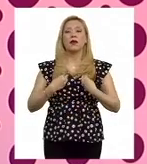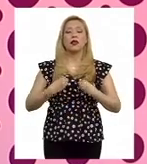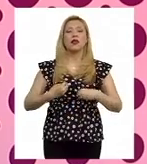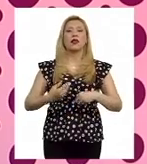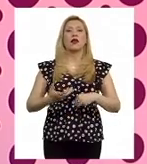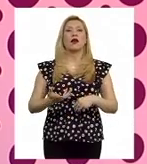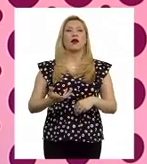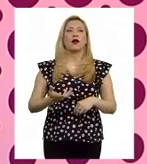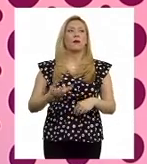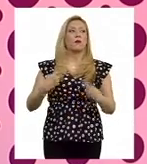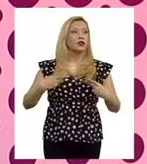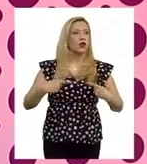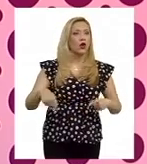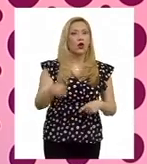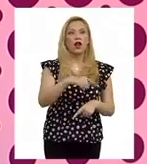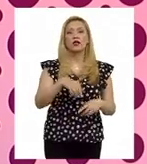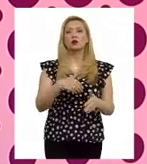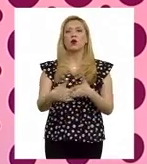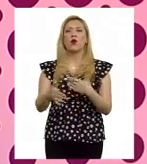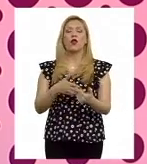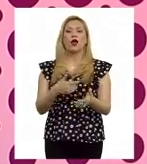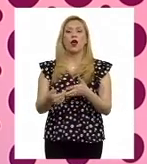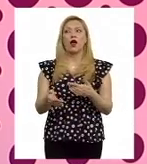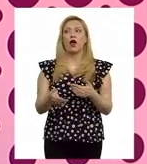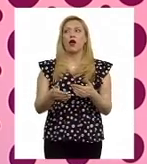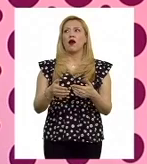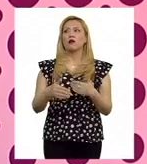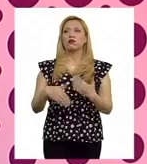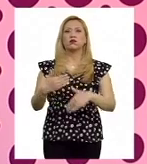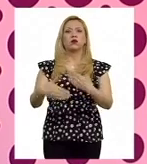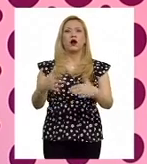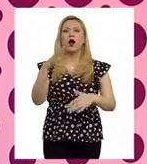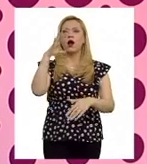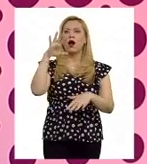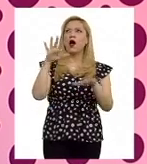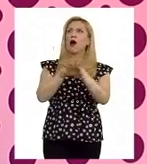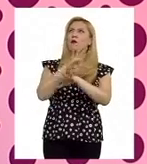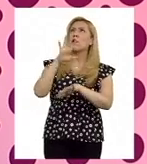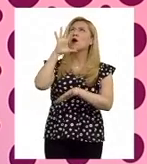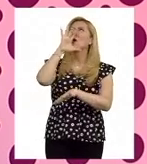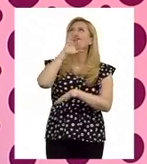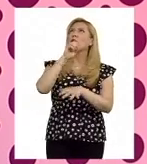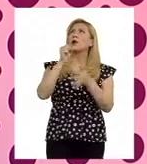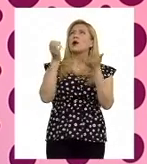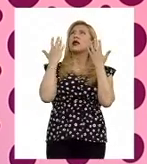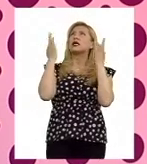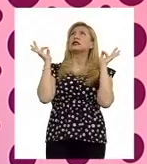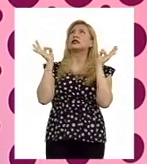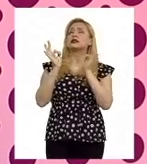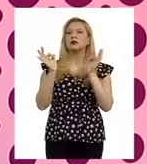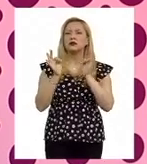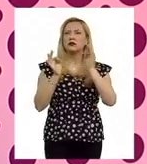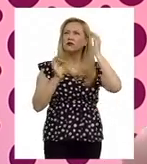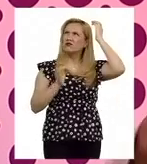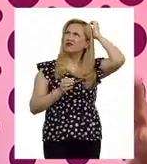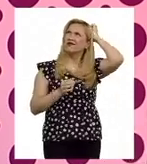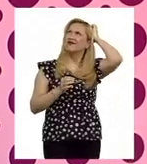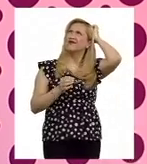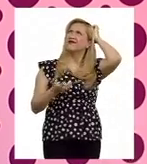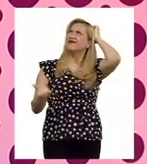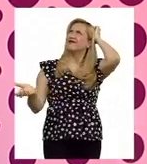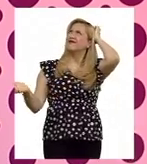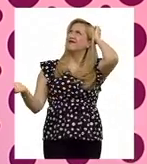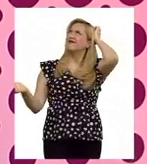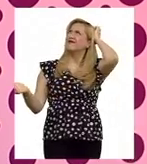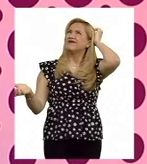digamos, la sociedad moderna. Ya no son unos cambios de temperatura como, ¿no? como lo fueron en otros años durante la historia